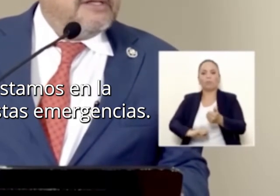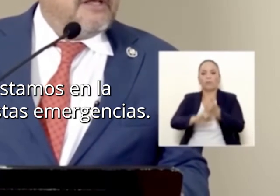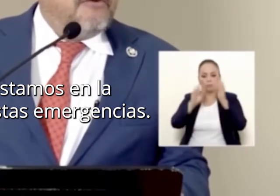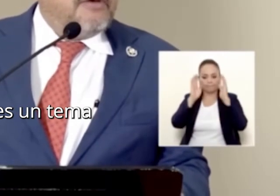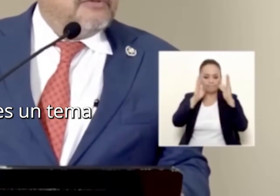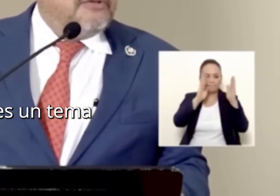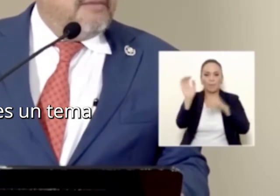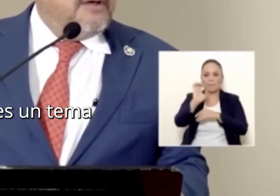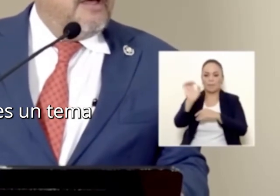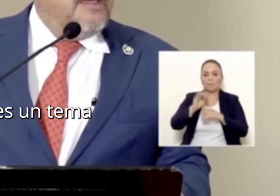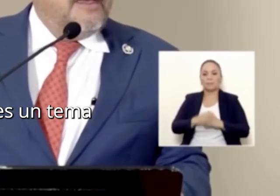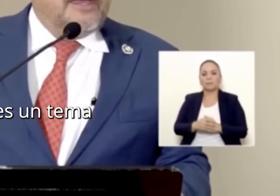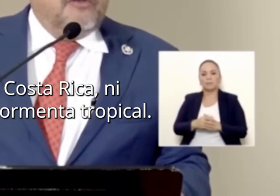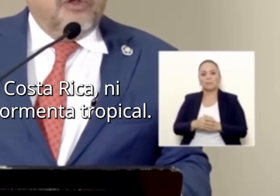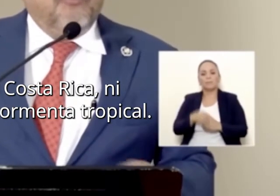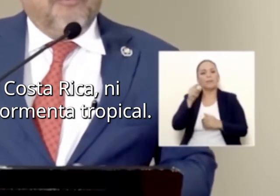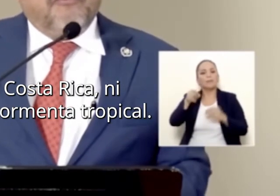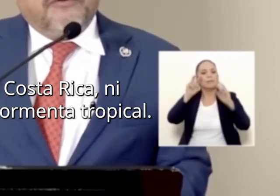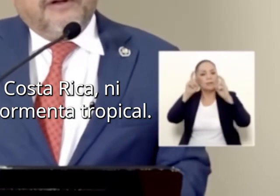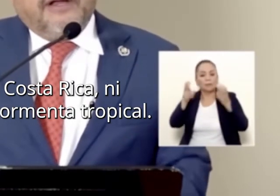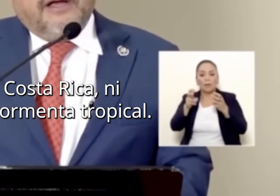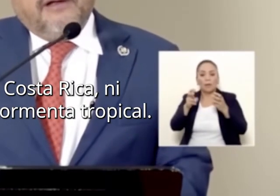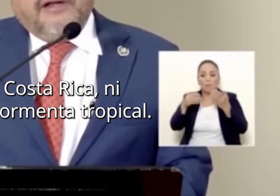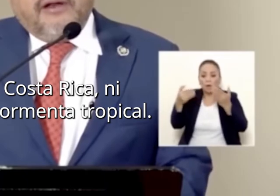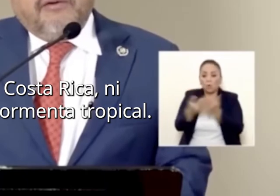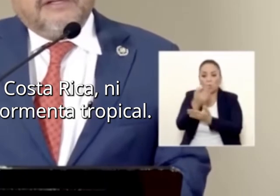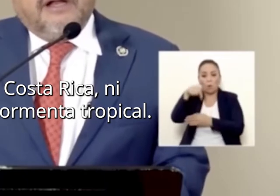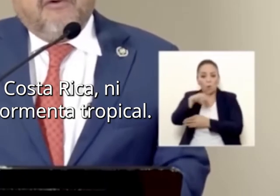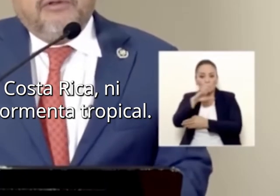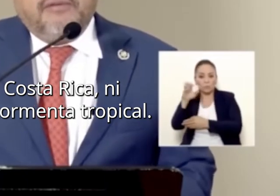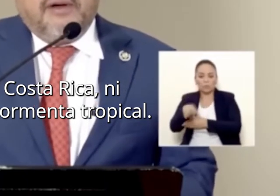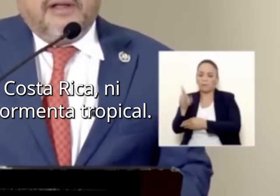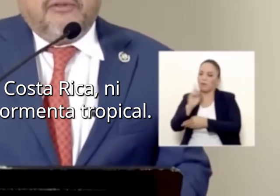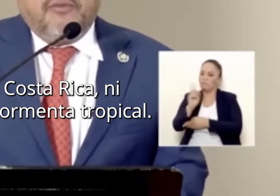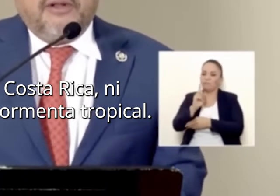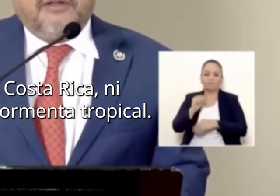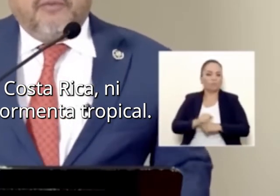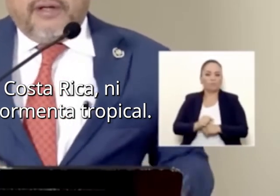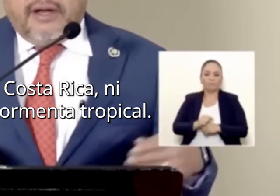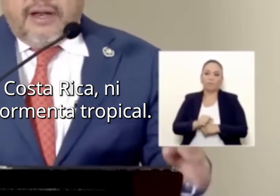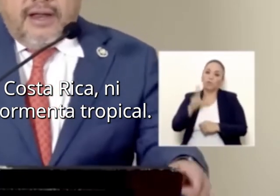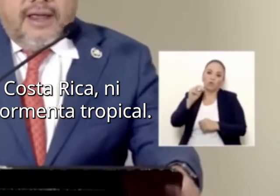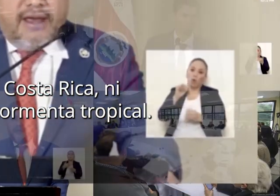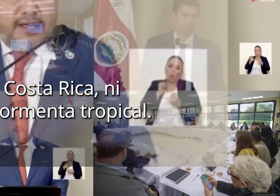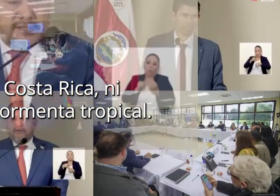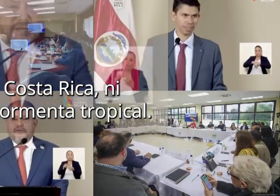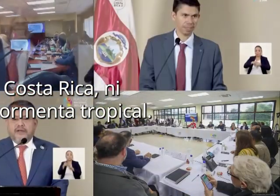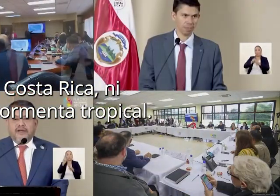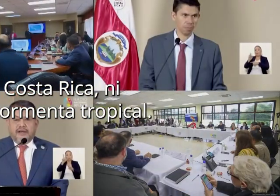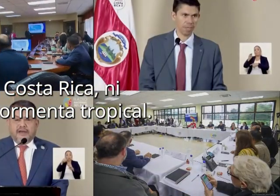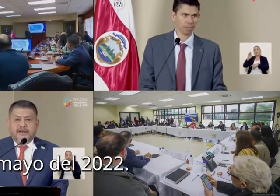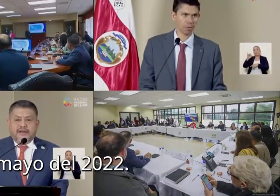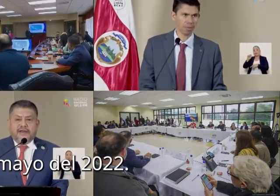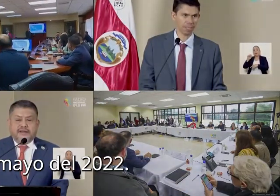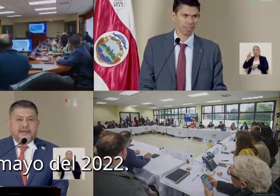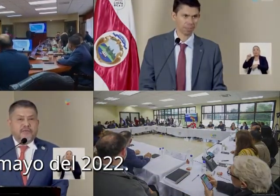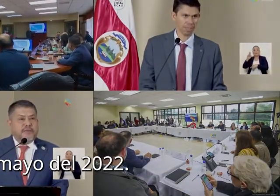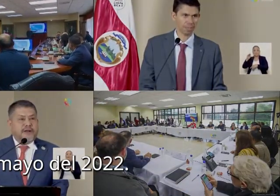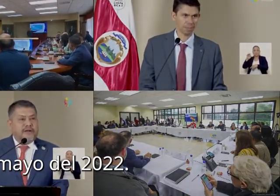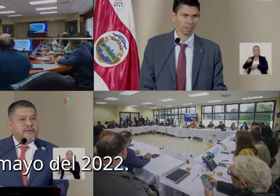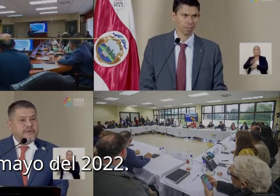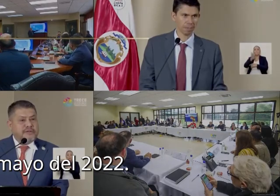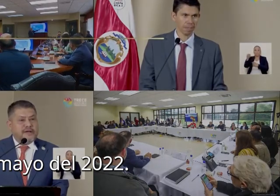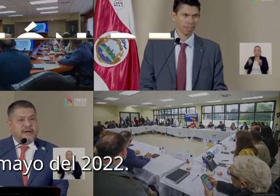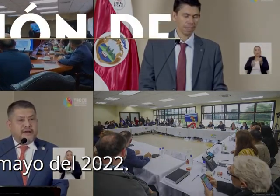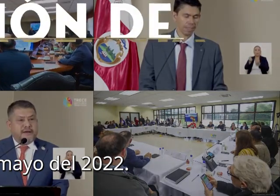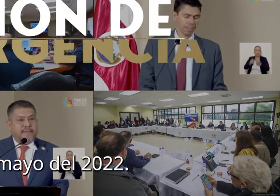estas emergencias. Creo que es un tema que no es nuevo en Costa Rica, ni creo que sea la última tormenta tropical. Desde el 8 de